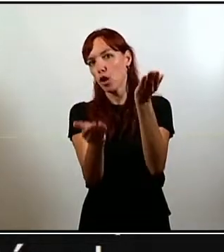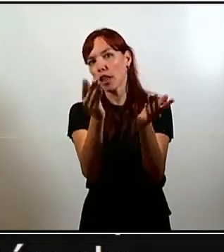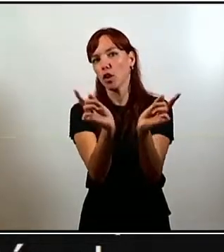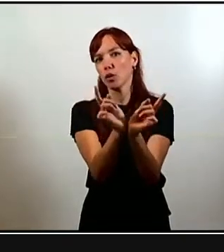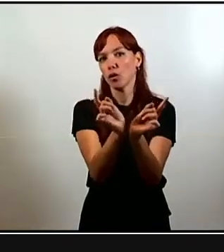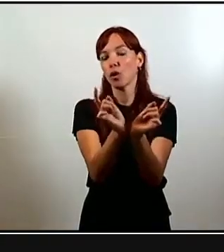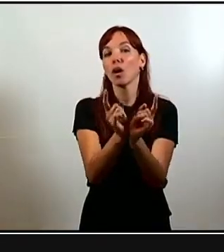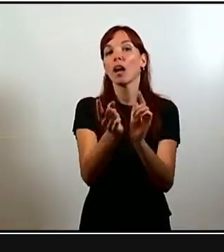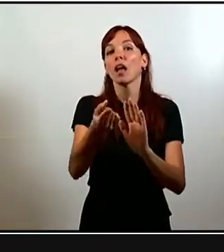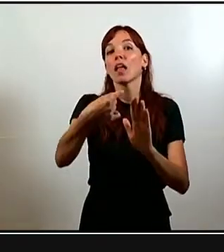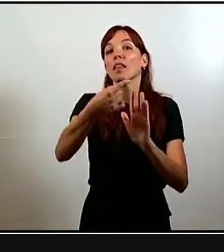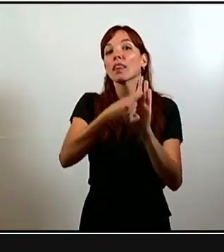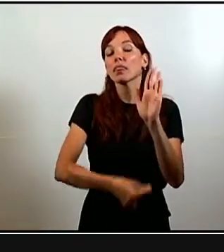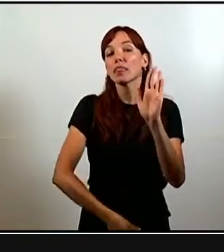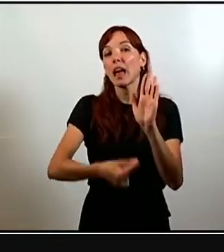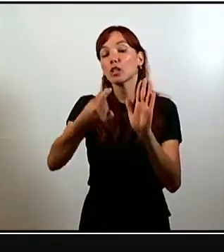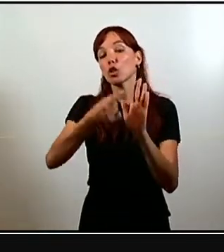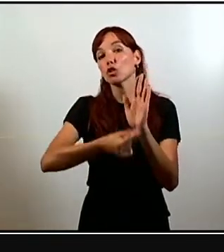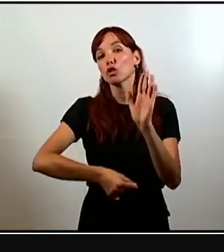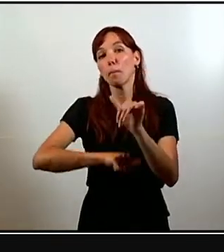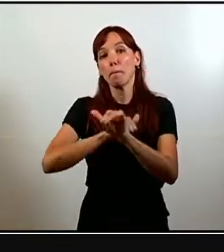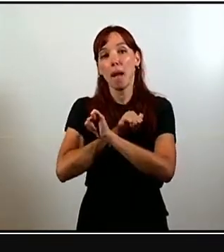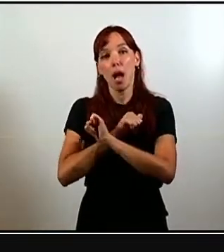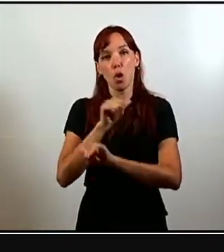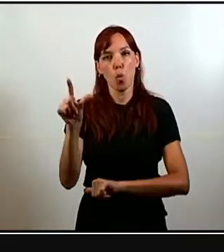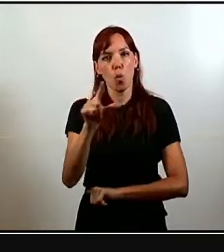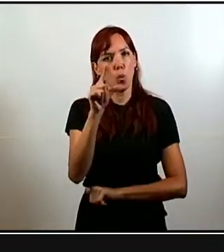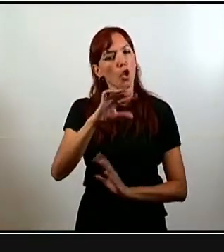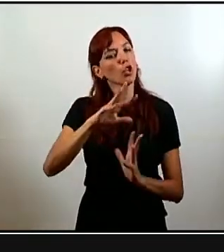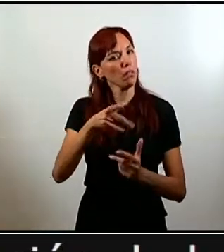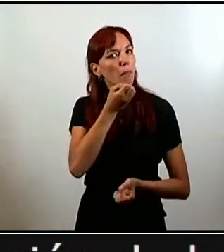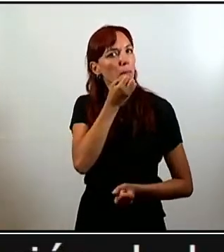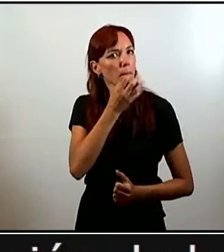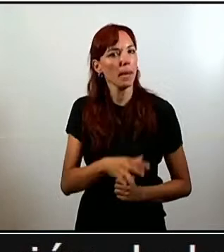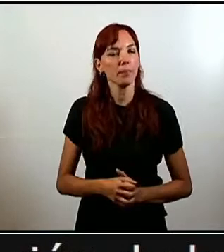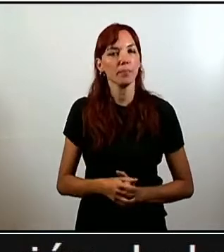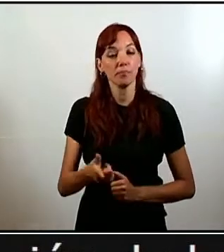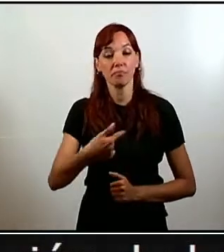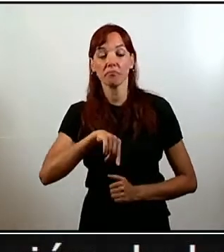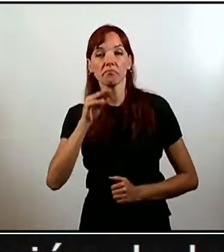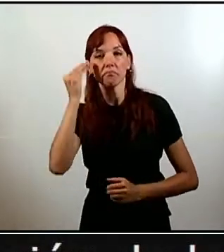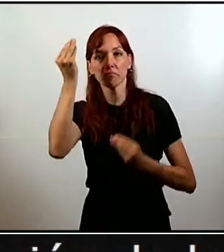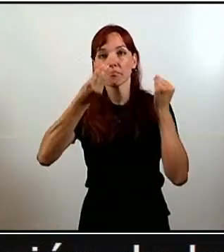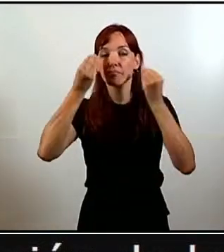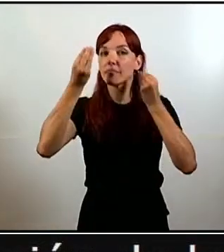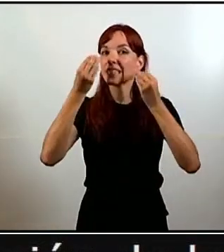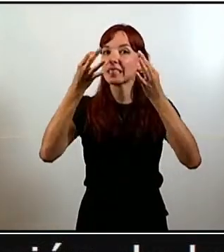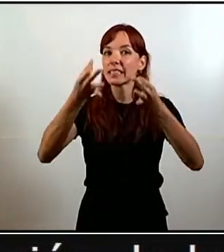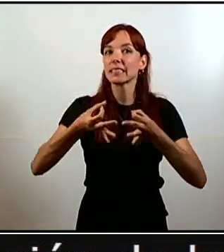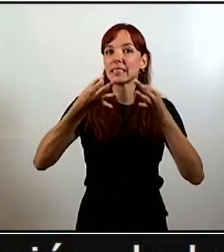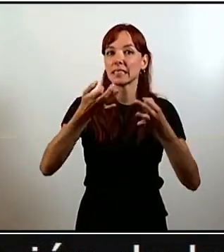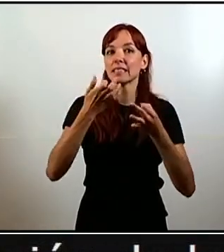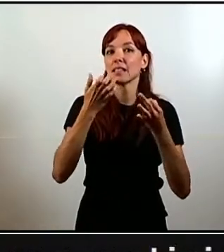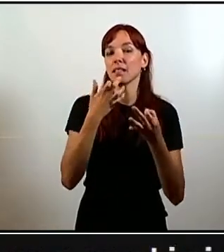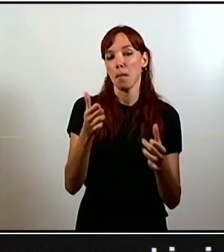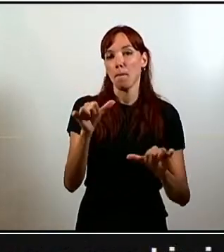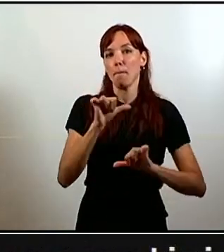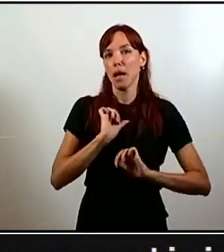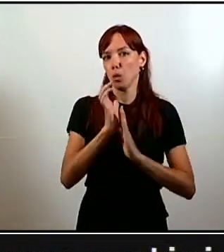julio, que nos dejan una buena noticia. Así lo consideramos siempre que cae el desempleo en nuestra